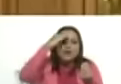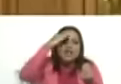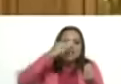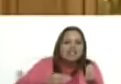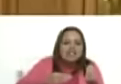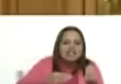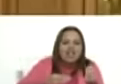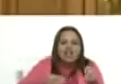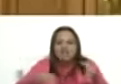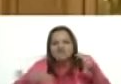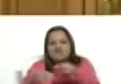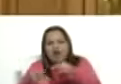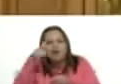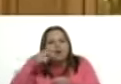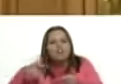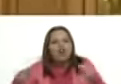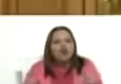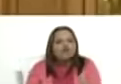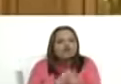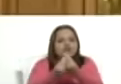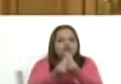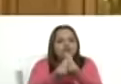Unión cívico-militar.